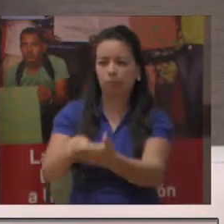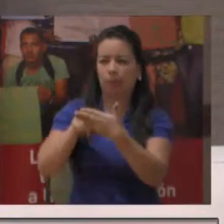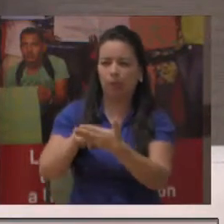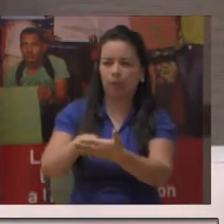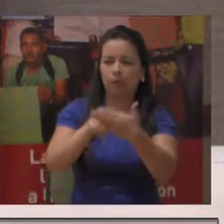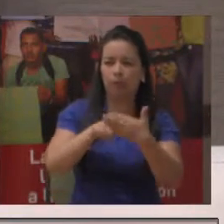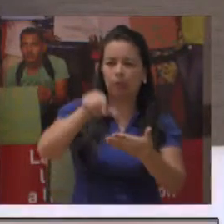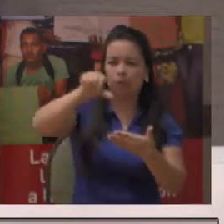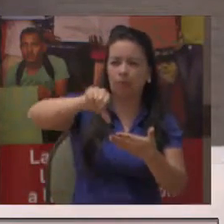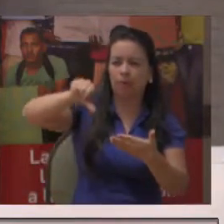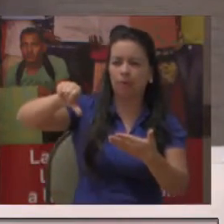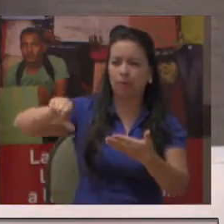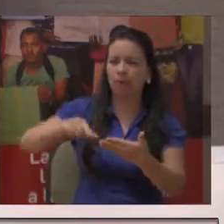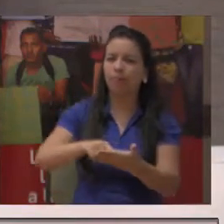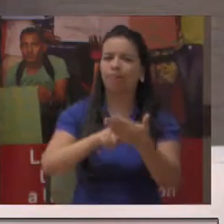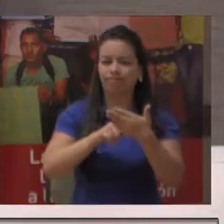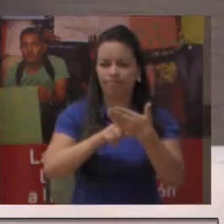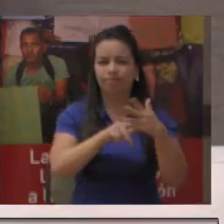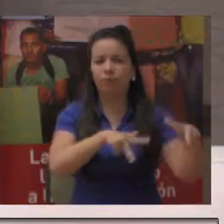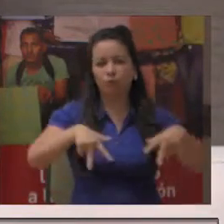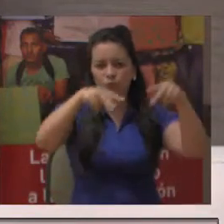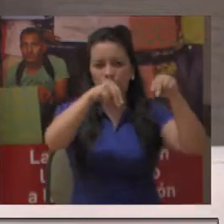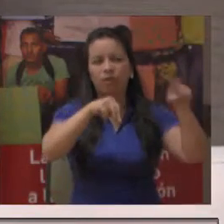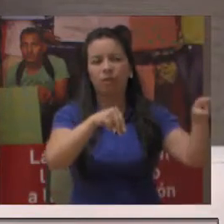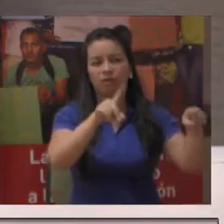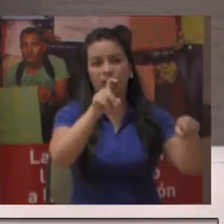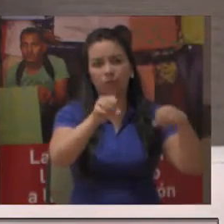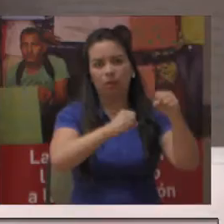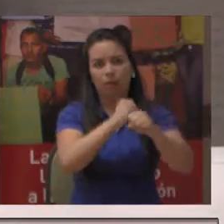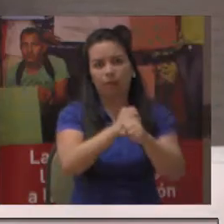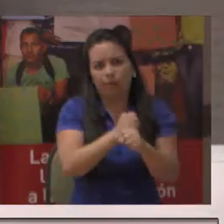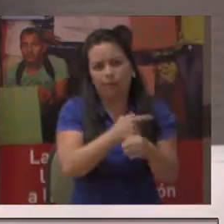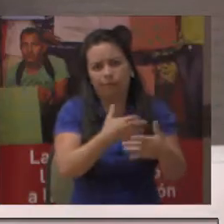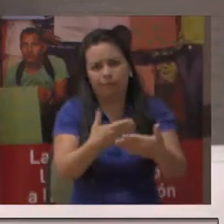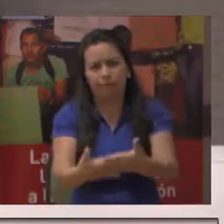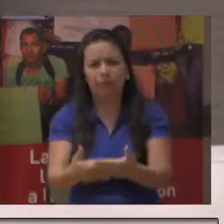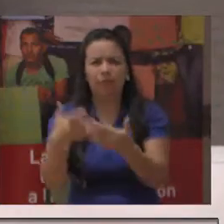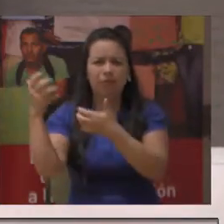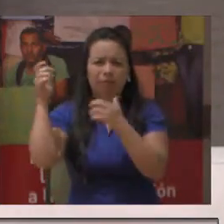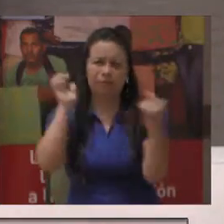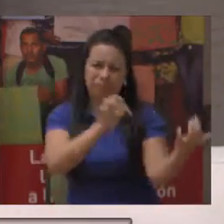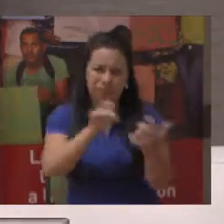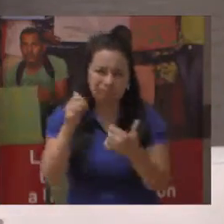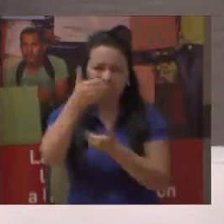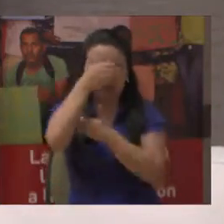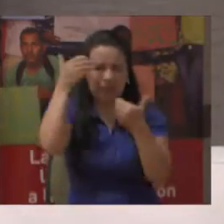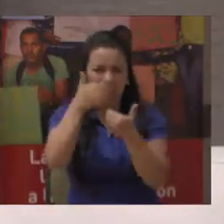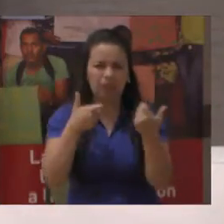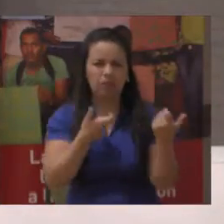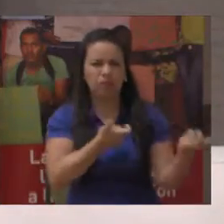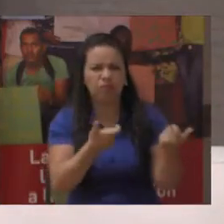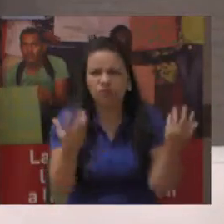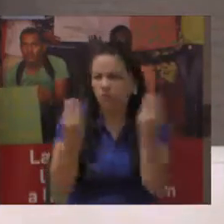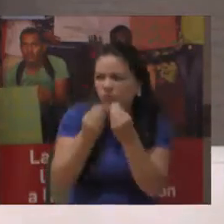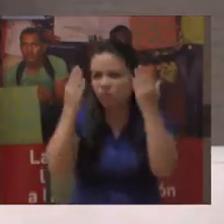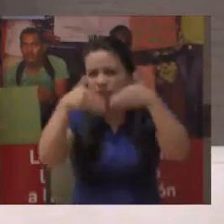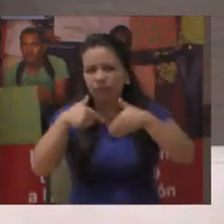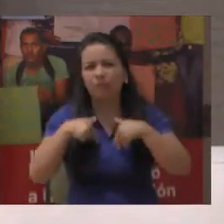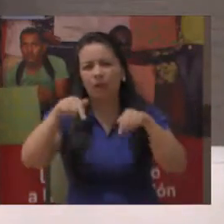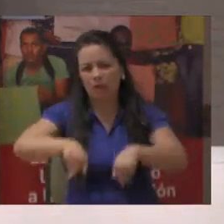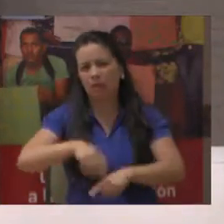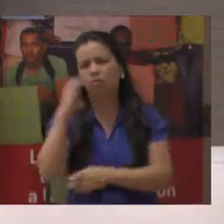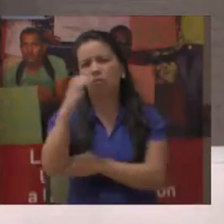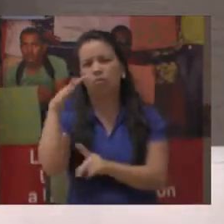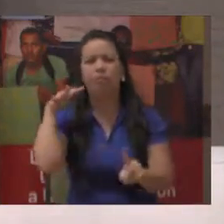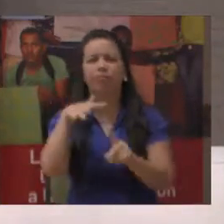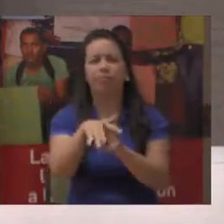en haber generado lo que generamos durante 60 años. La guerrilla y los movimientos insurgentes no surgieron en Colombia